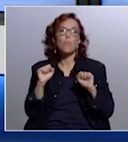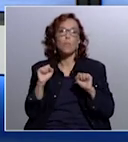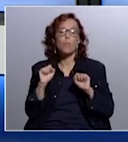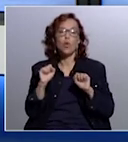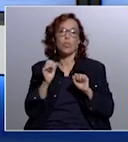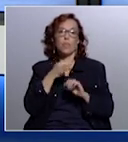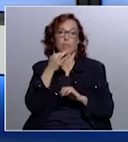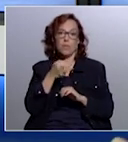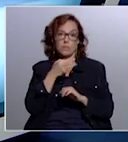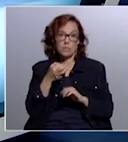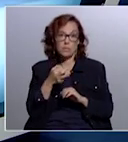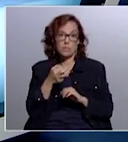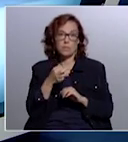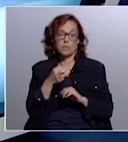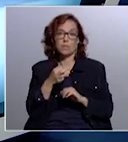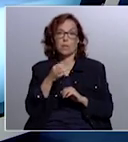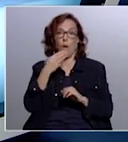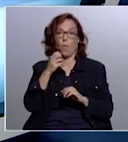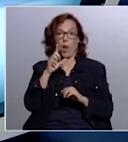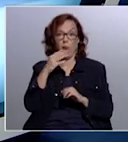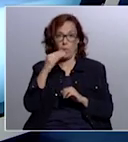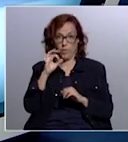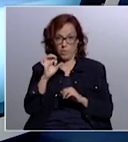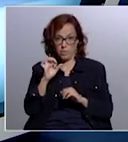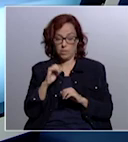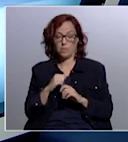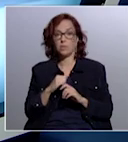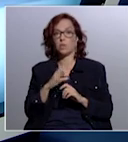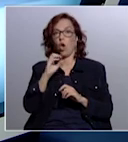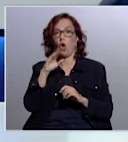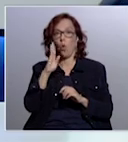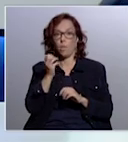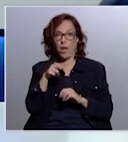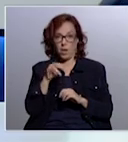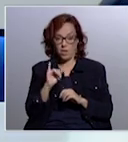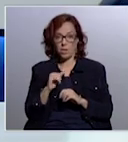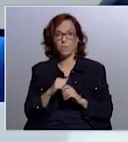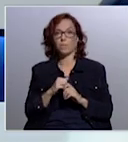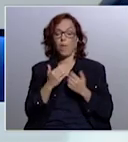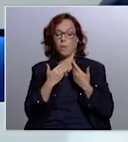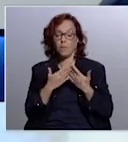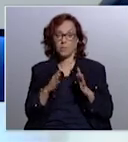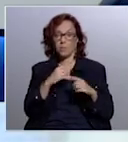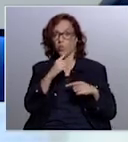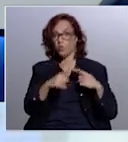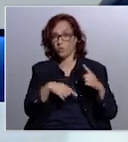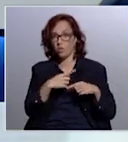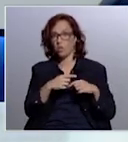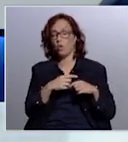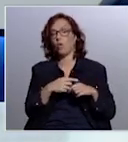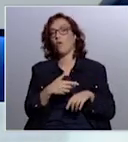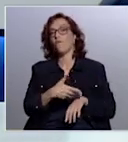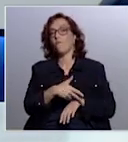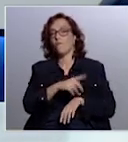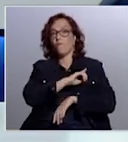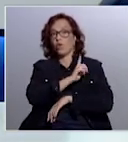y bueno va a estar alejandro balbís ignacio copani empezamos con un ciclo de fortalecimiento de